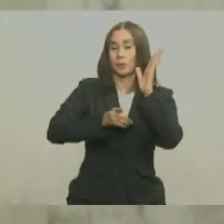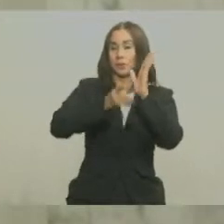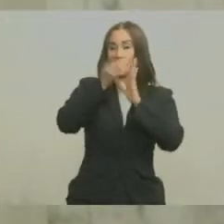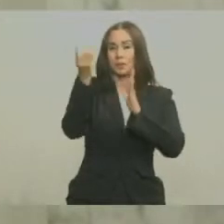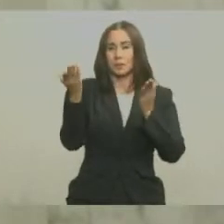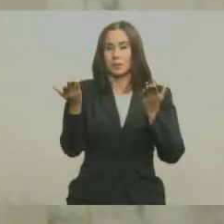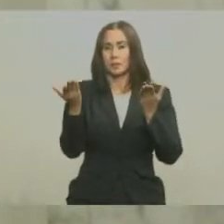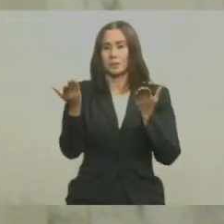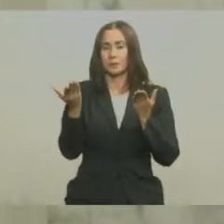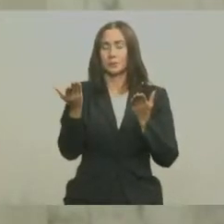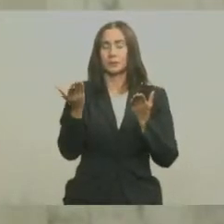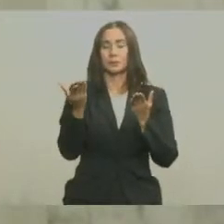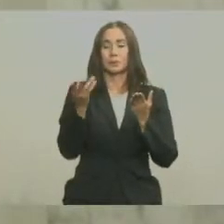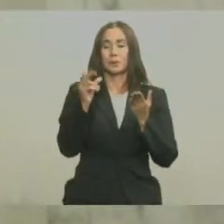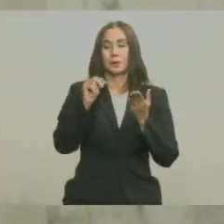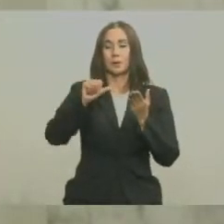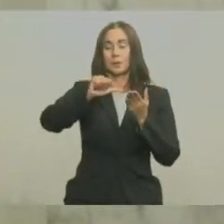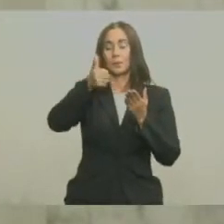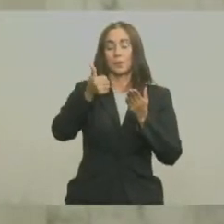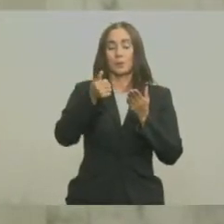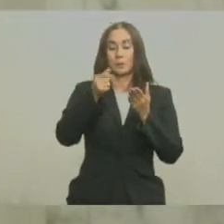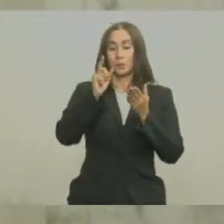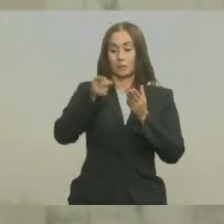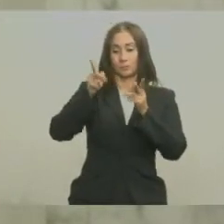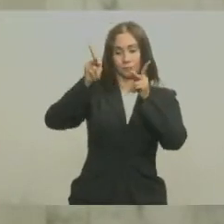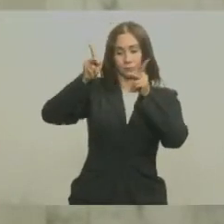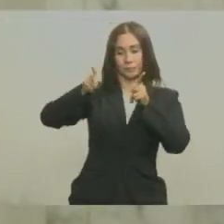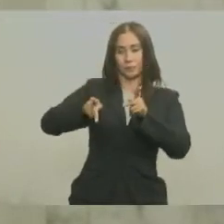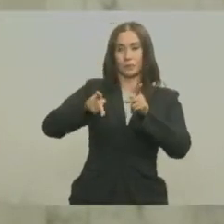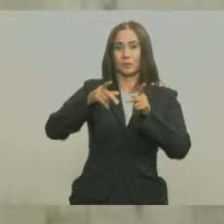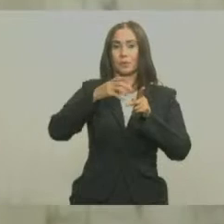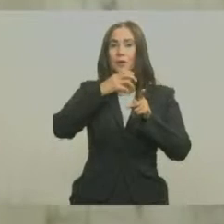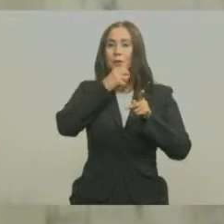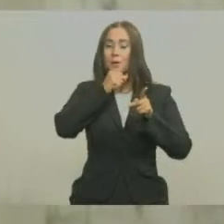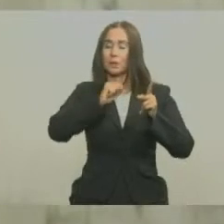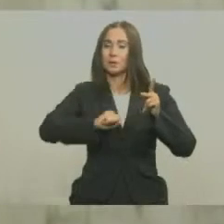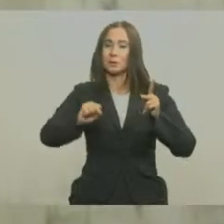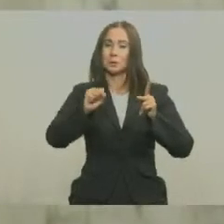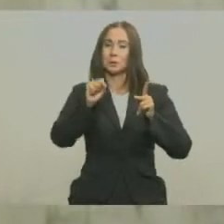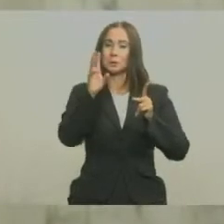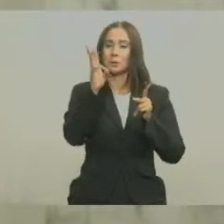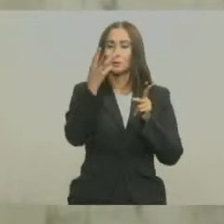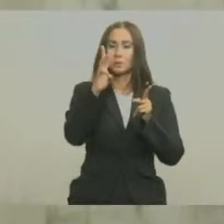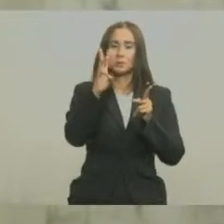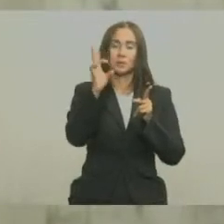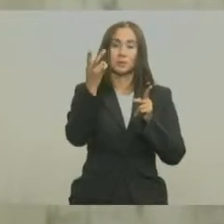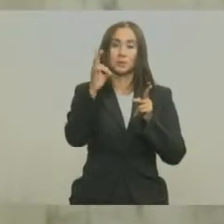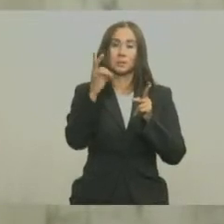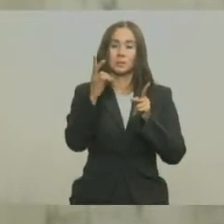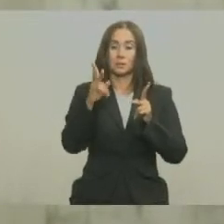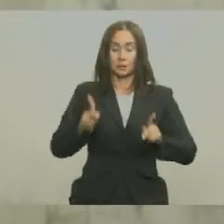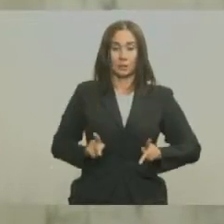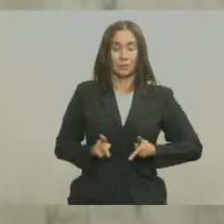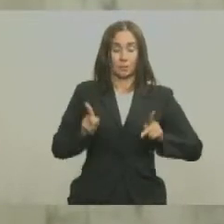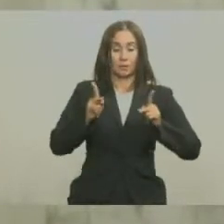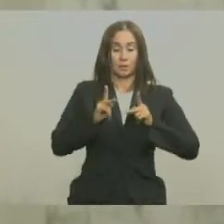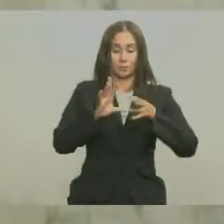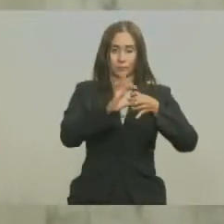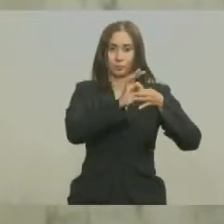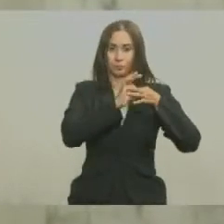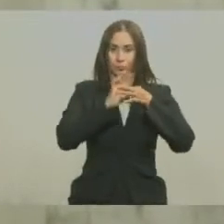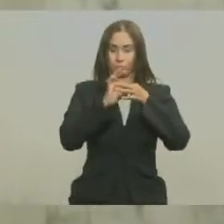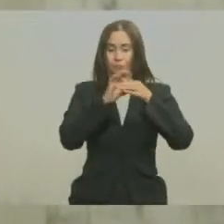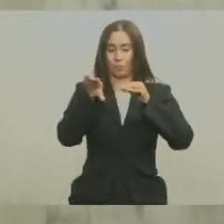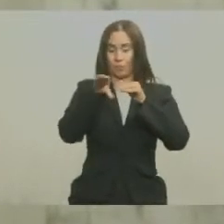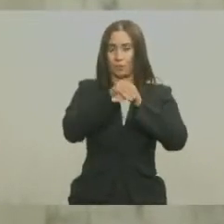hecho, a través del cual una persona menor de 18 años convive en una relación